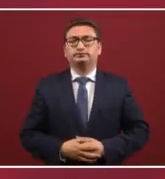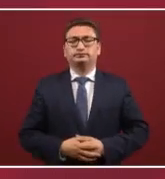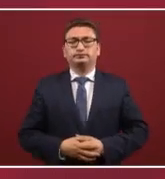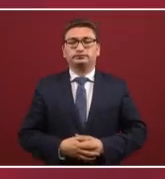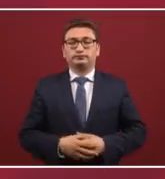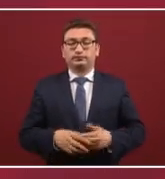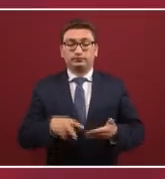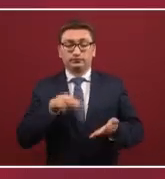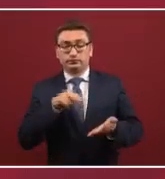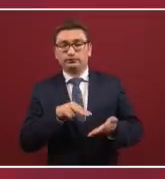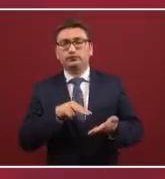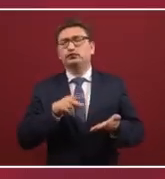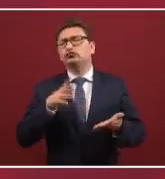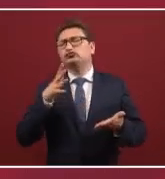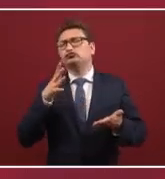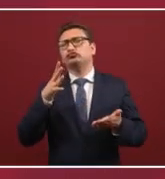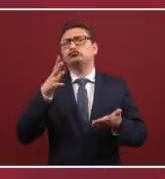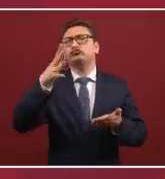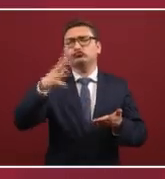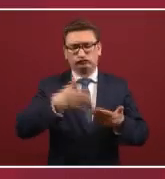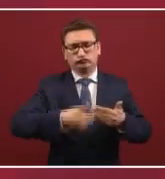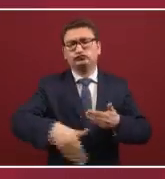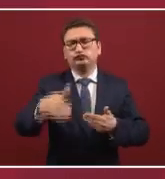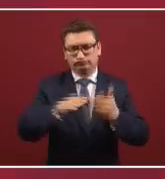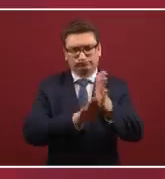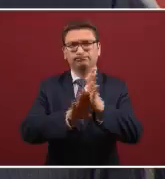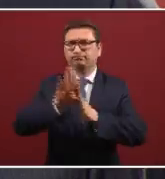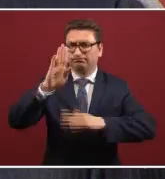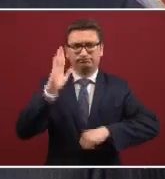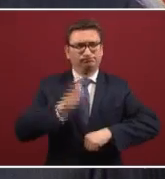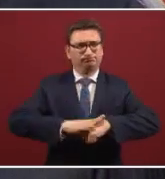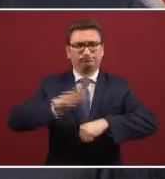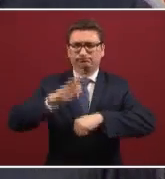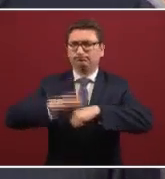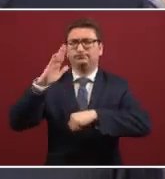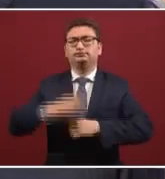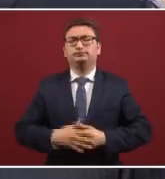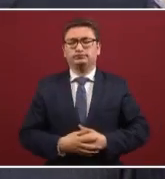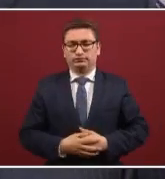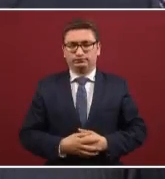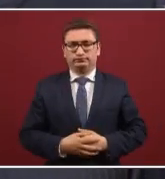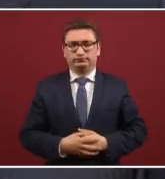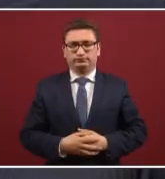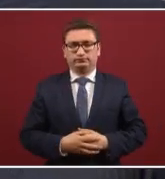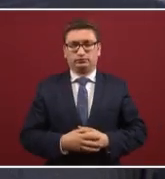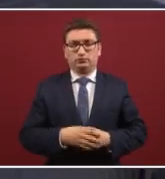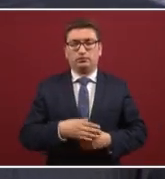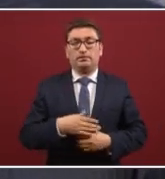se avisora mayor crecimiento en los 3